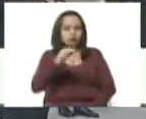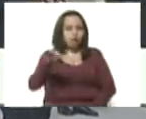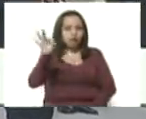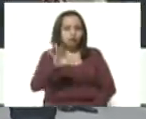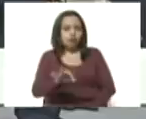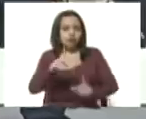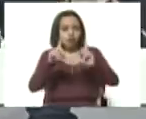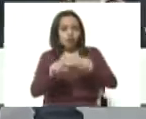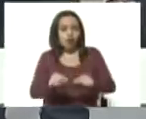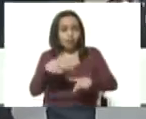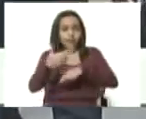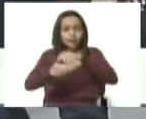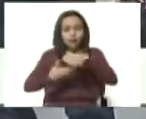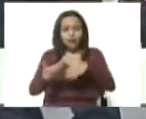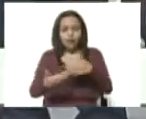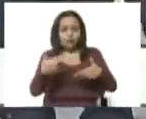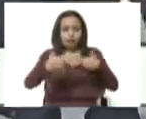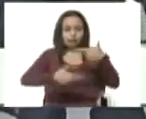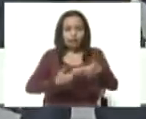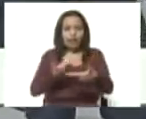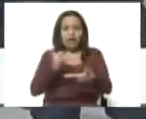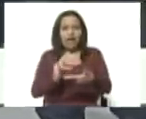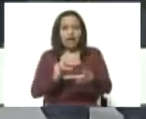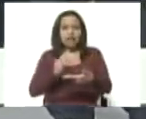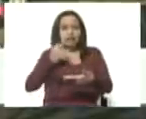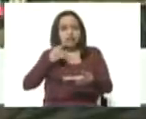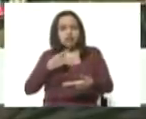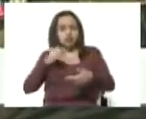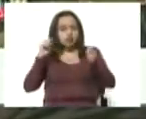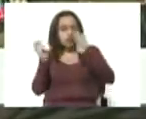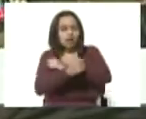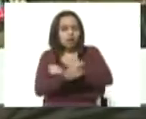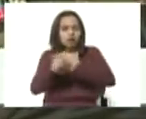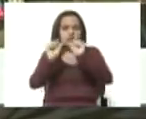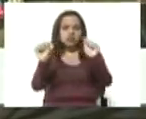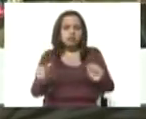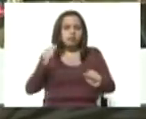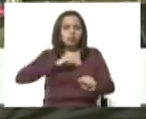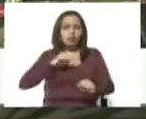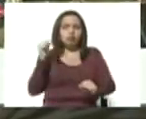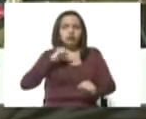2019. Ha ratificado la transformación del sistema policial.